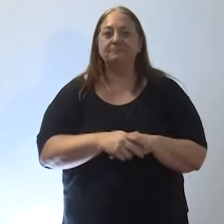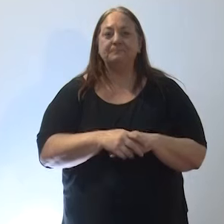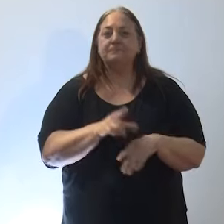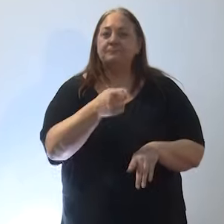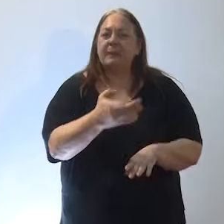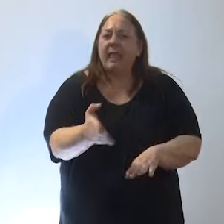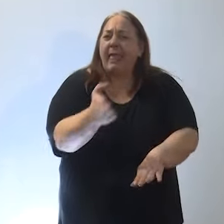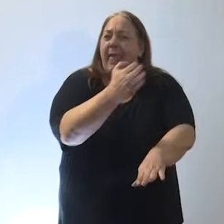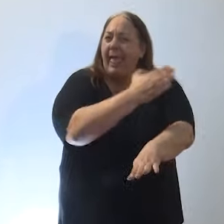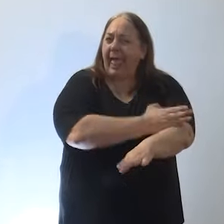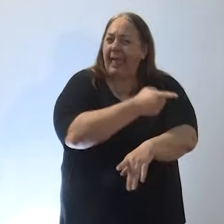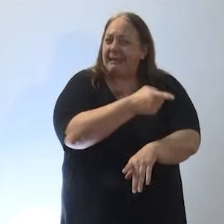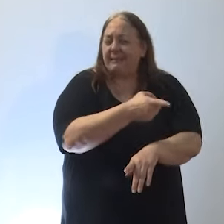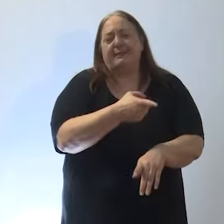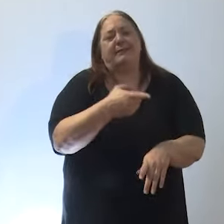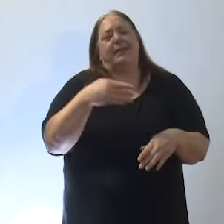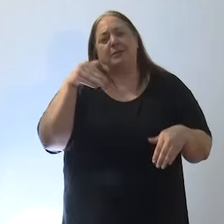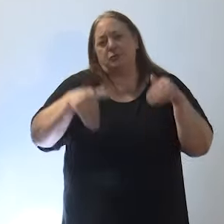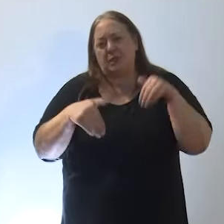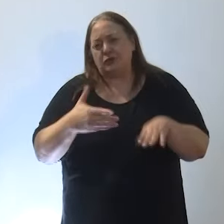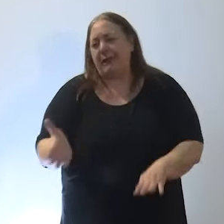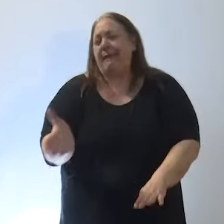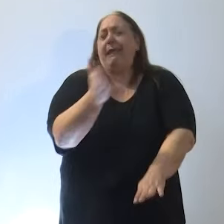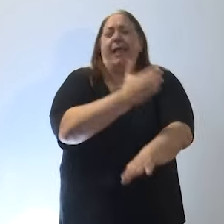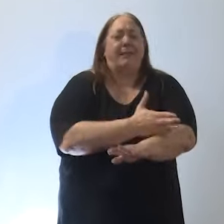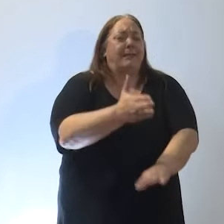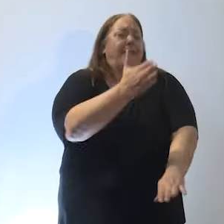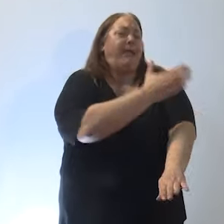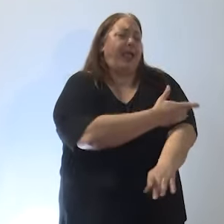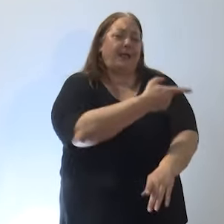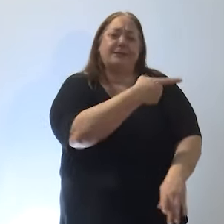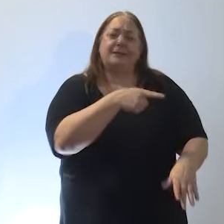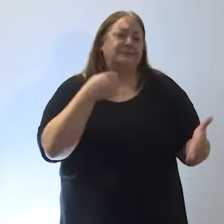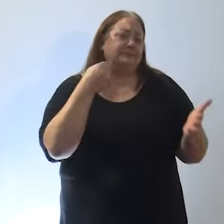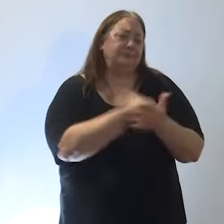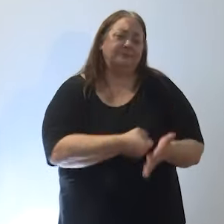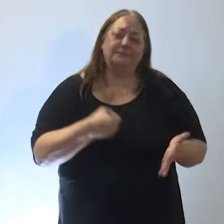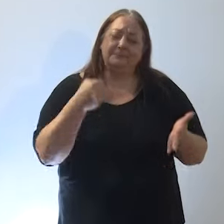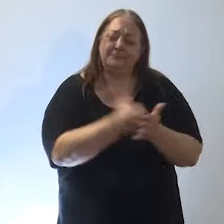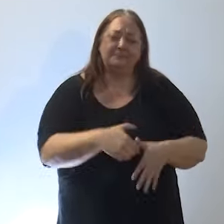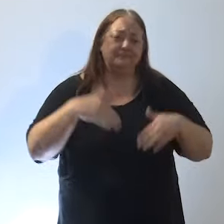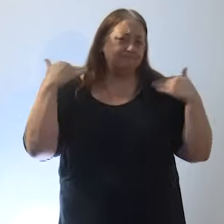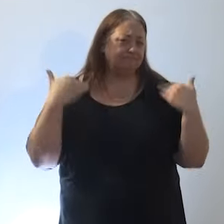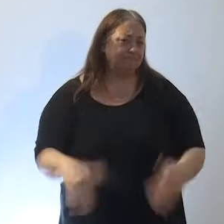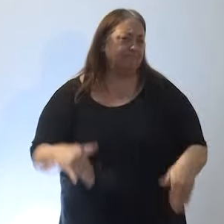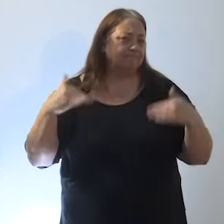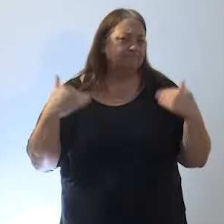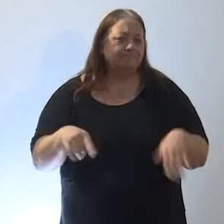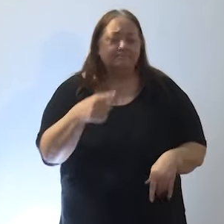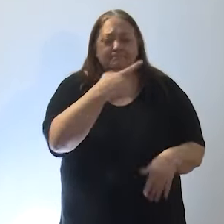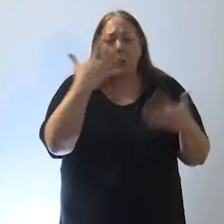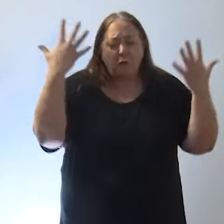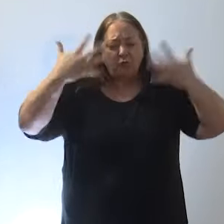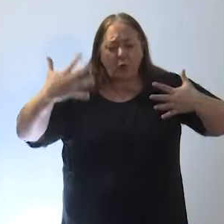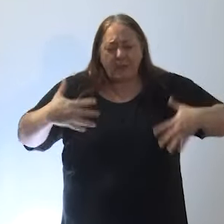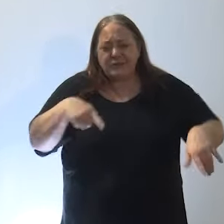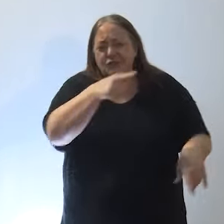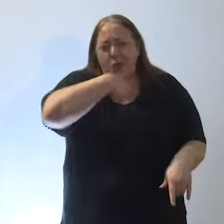paso antes de las generales antes del balot tratando de formarnos a los militantes del